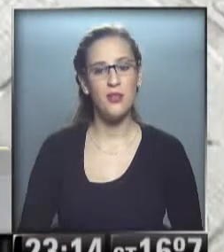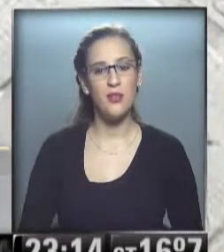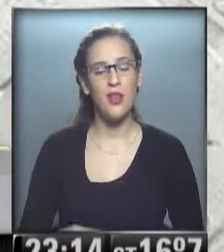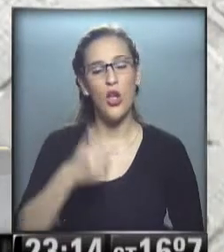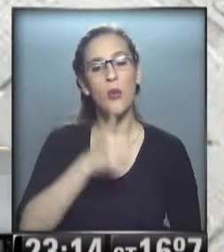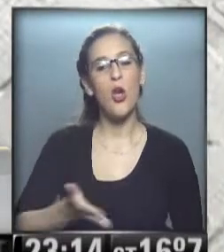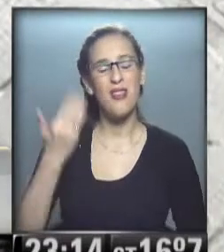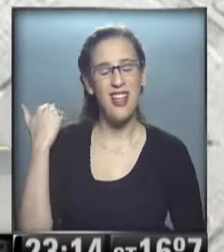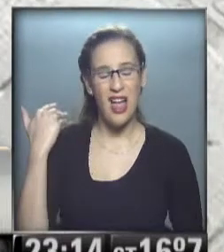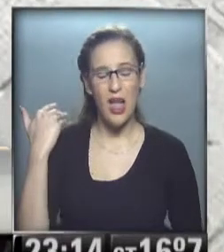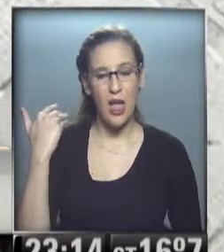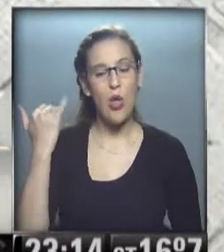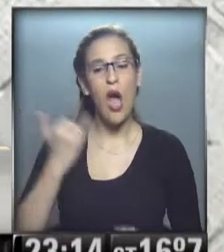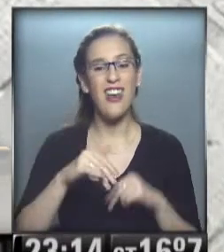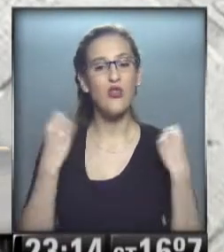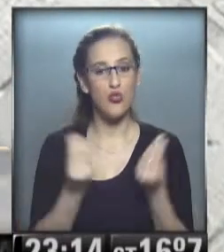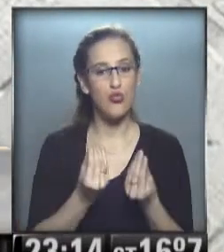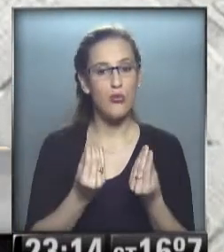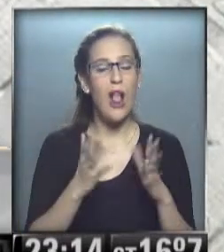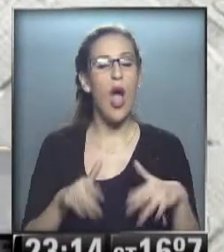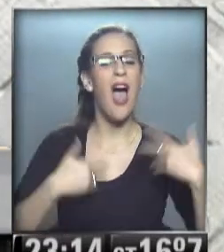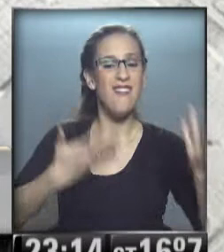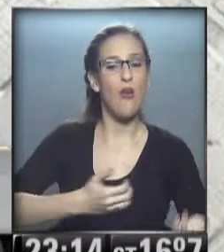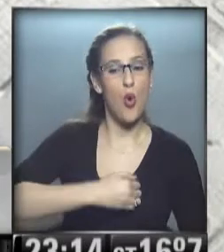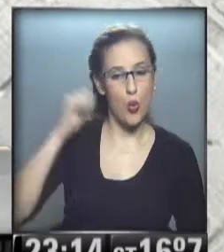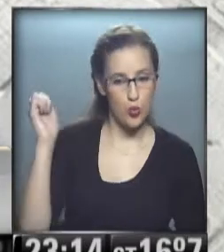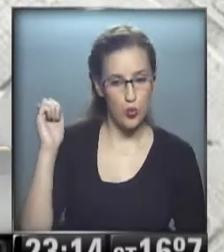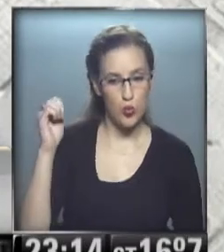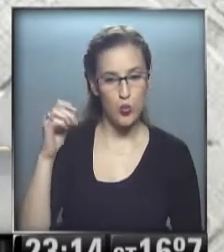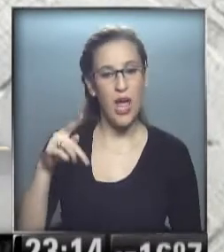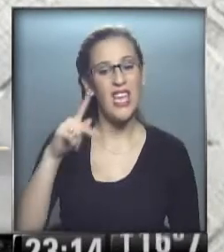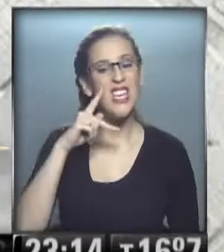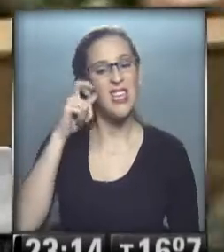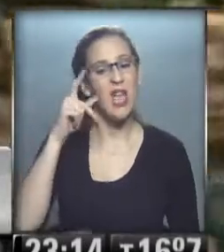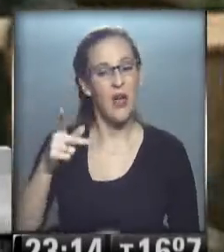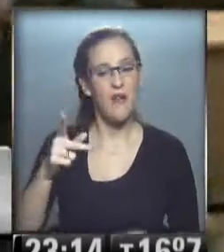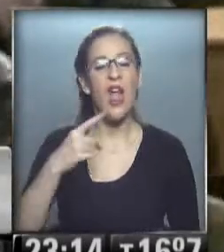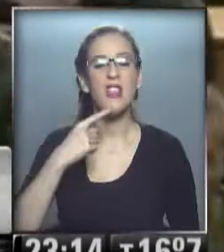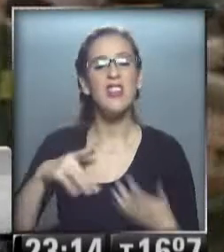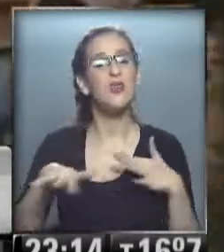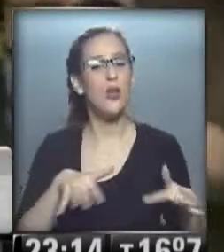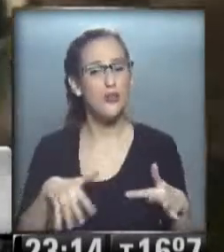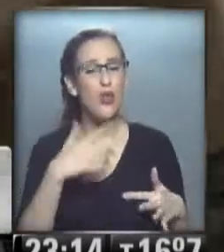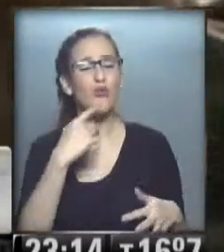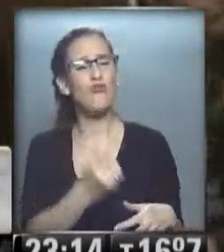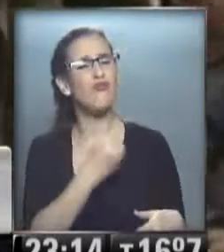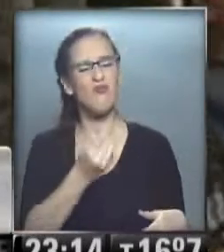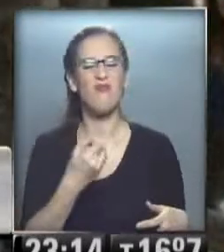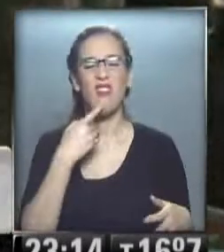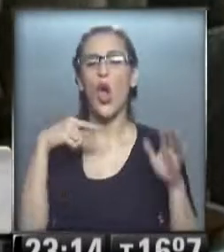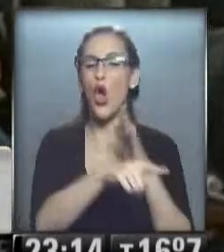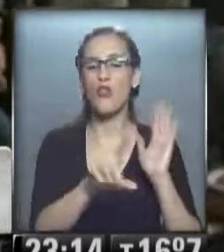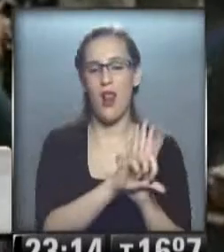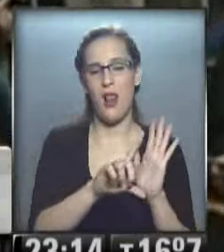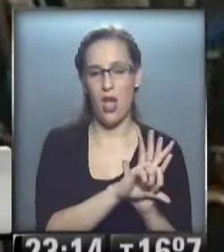un contundente resultado a favor de la anexión a Rusia. Kiev reiteró que las consultas fueron ilegales. El líder de la autodeclarada